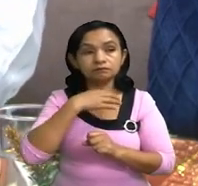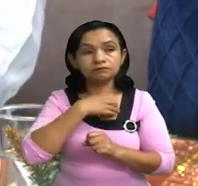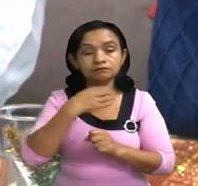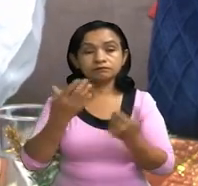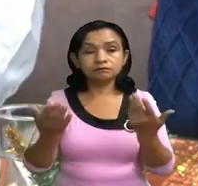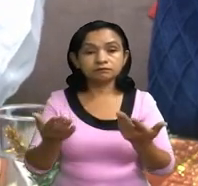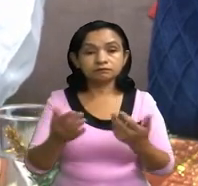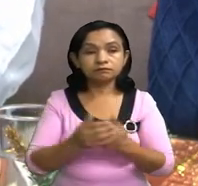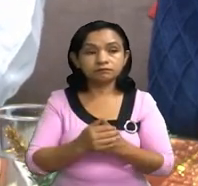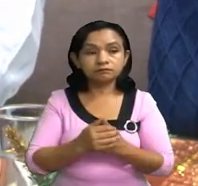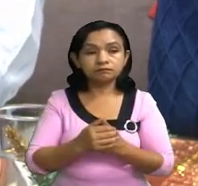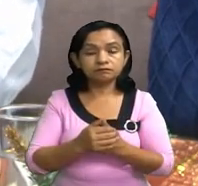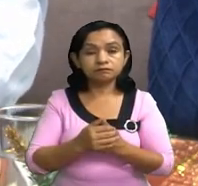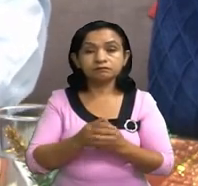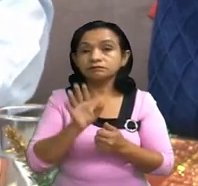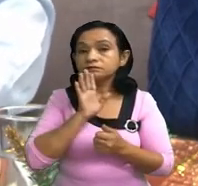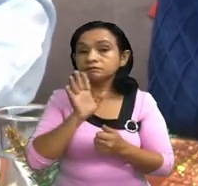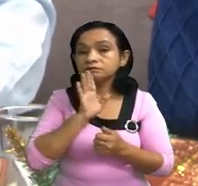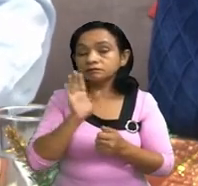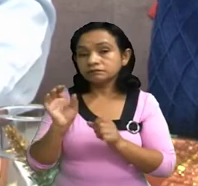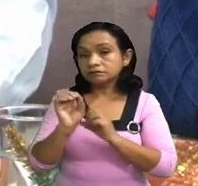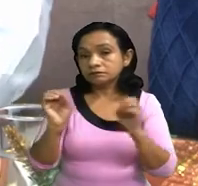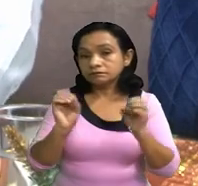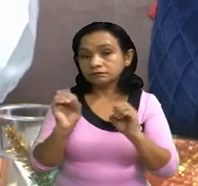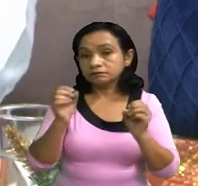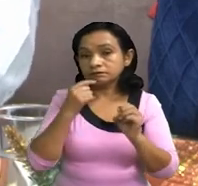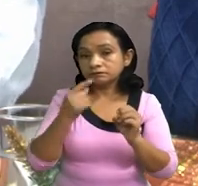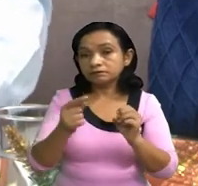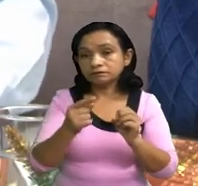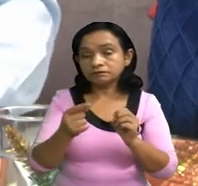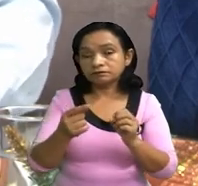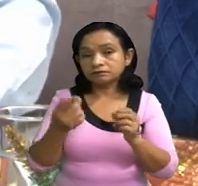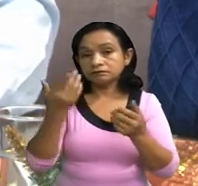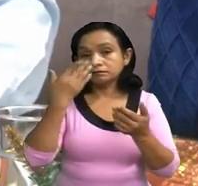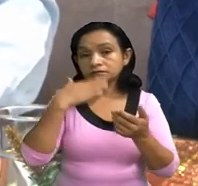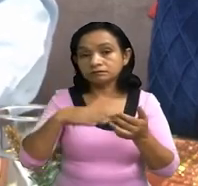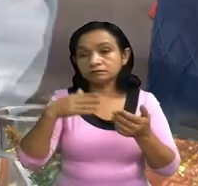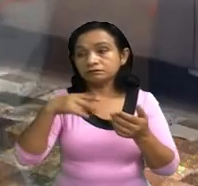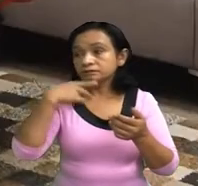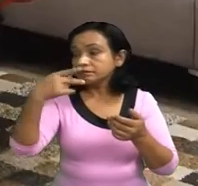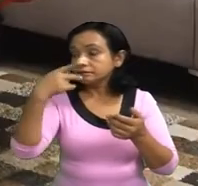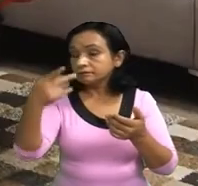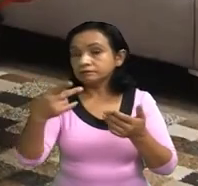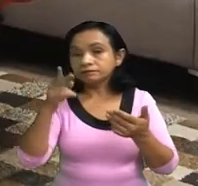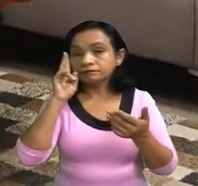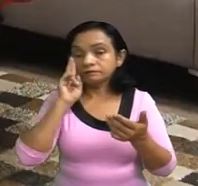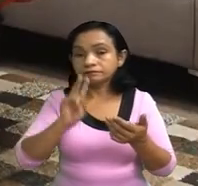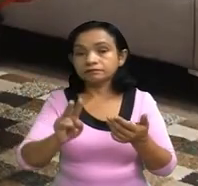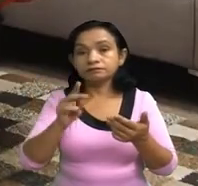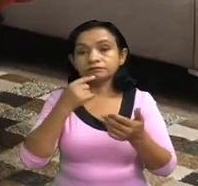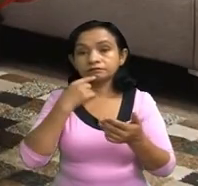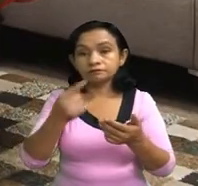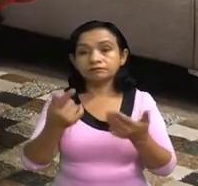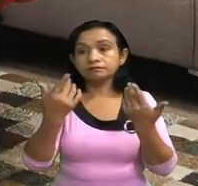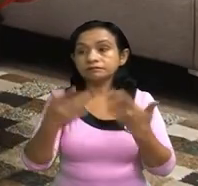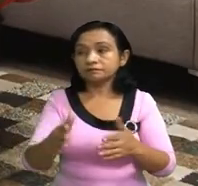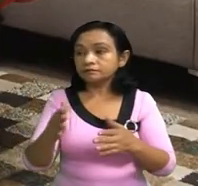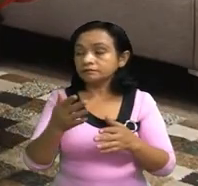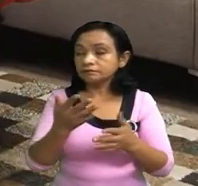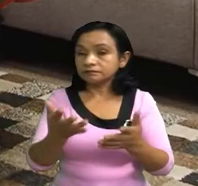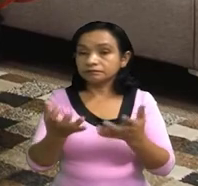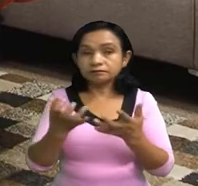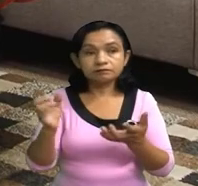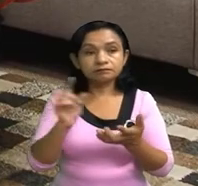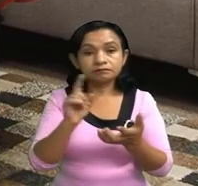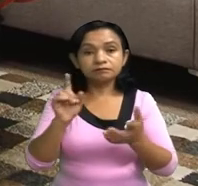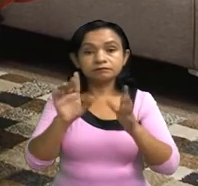no, no se nos referirían hacia nosotros con términos despectivos. Pero como he dicho, nosotros no buscamos que ellos